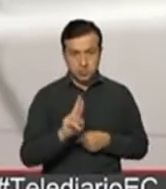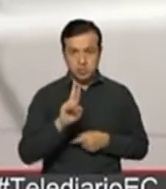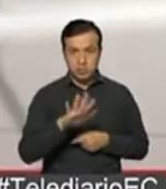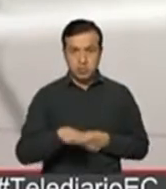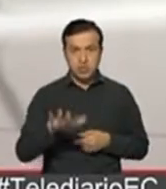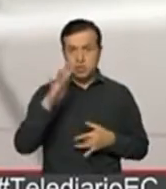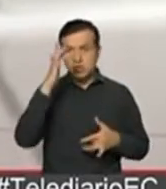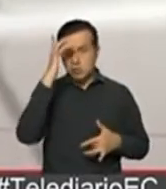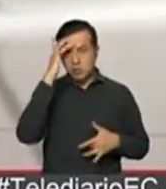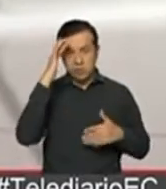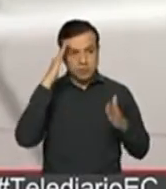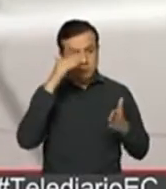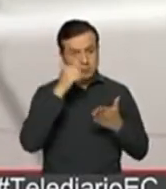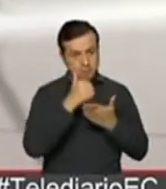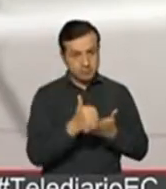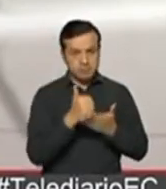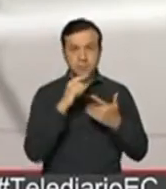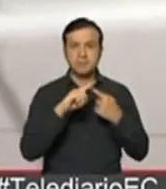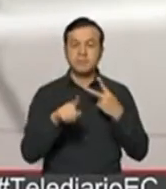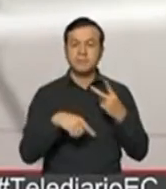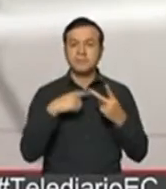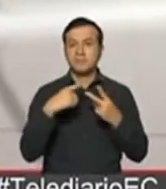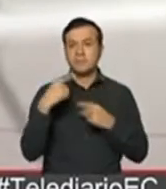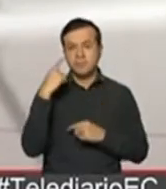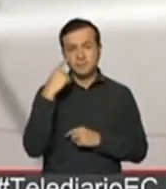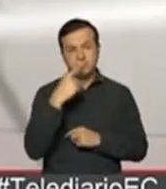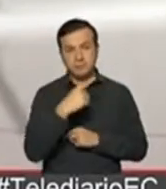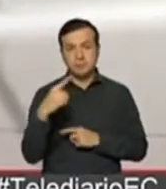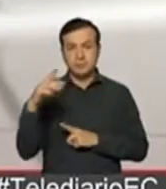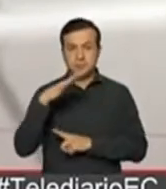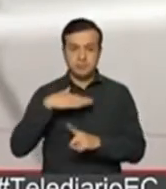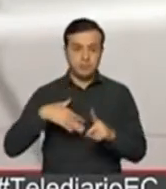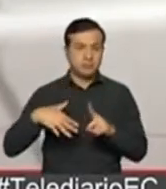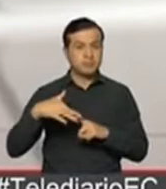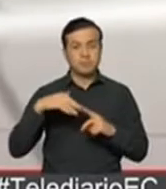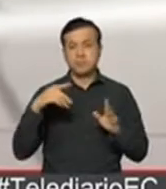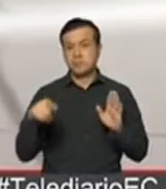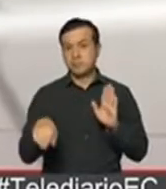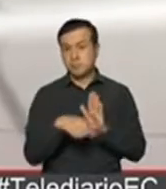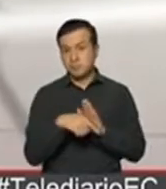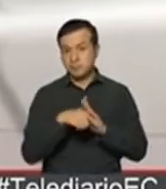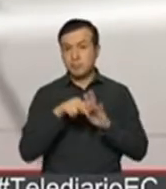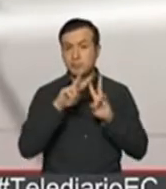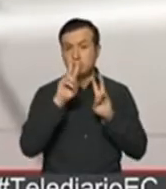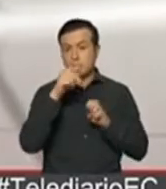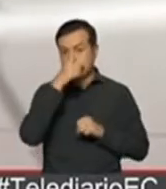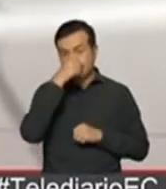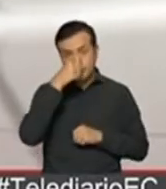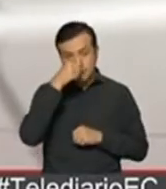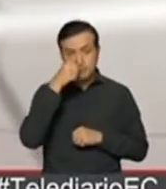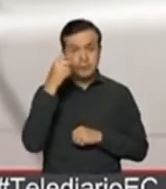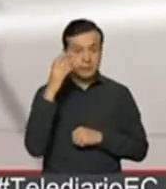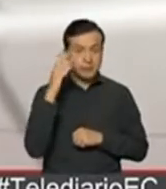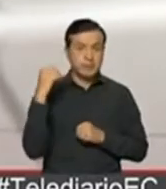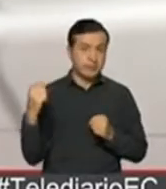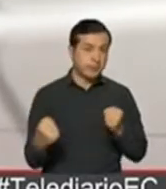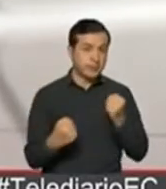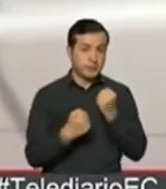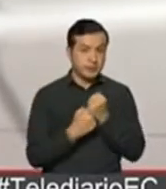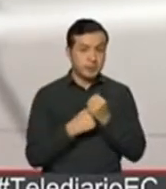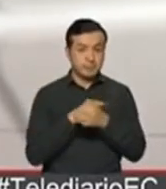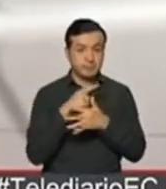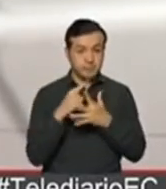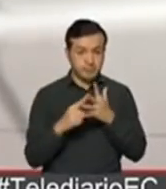las enfermedades hemos trabajado contra las situaciones negativas del narcotráfico en el apoyo a todos los